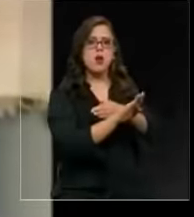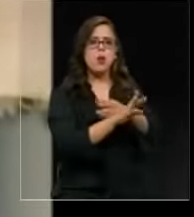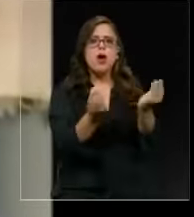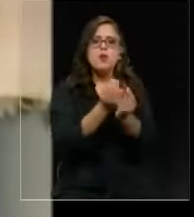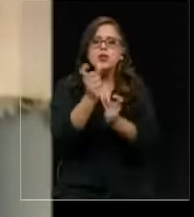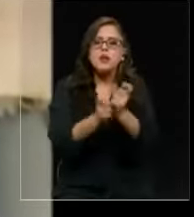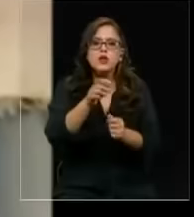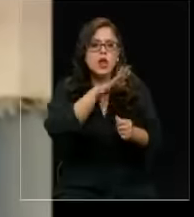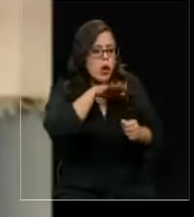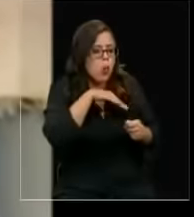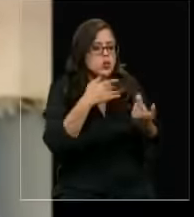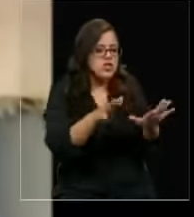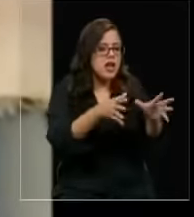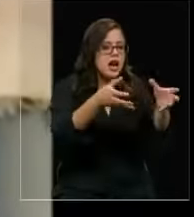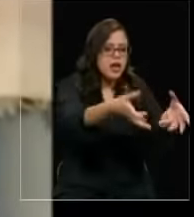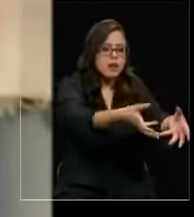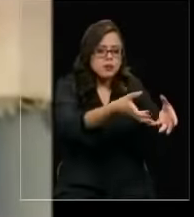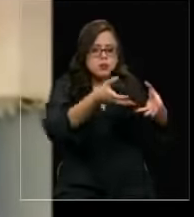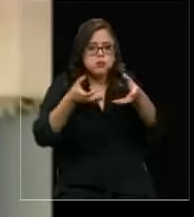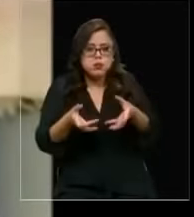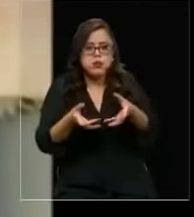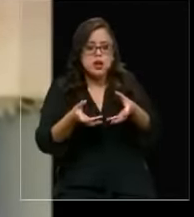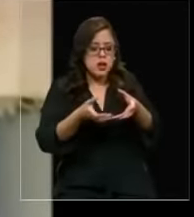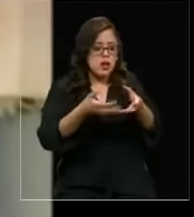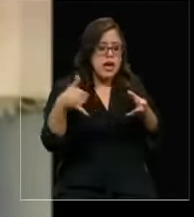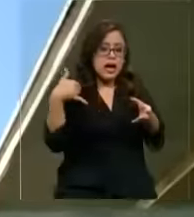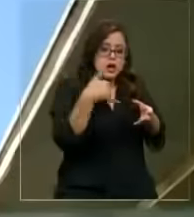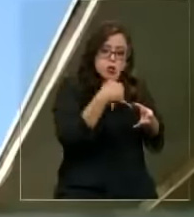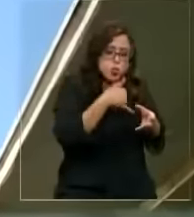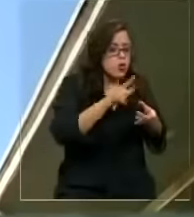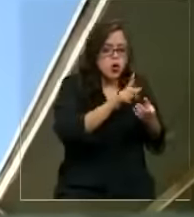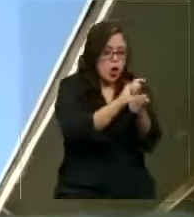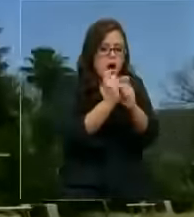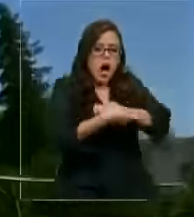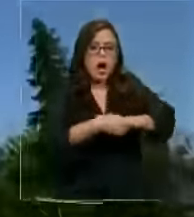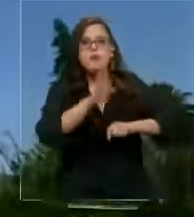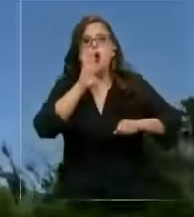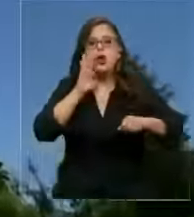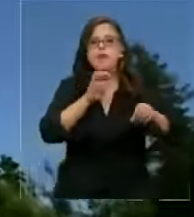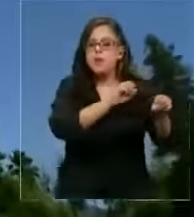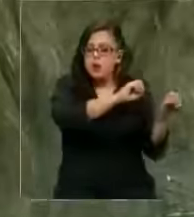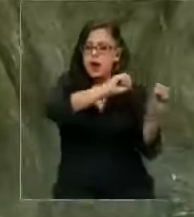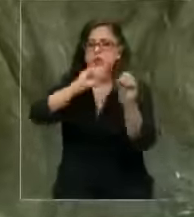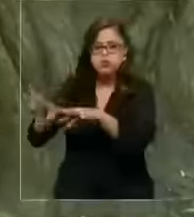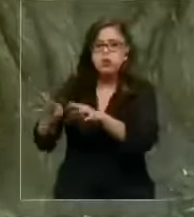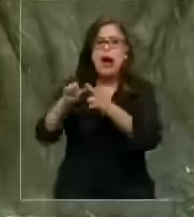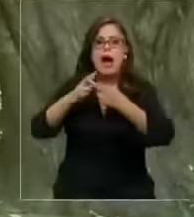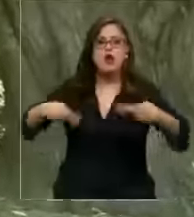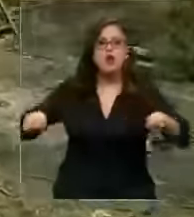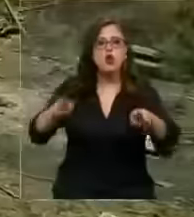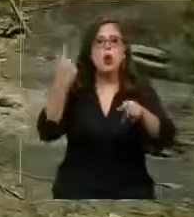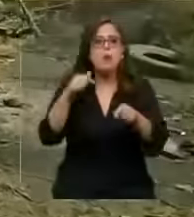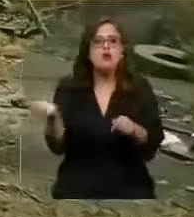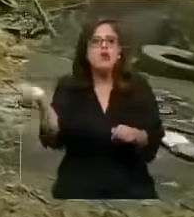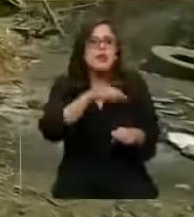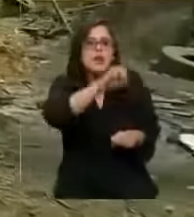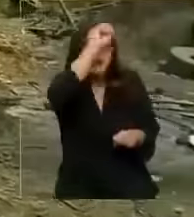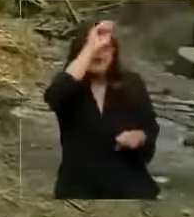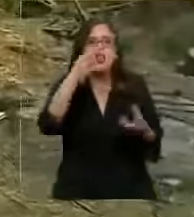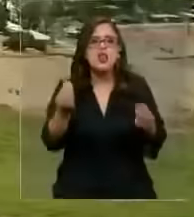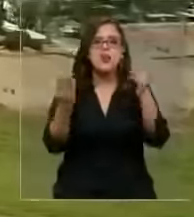tratan, la limpian y la devuelven a los ríos. En Chile no va a pasar eso. En Chile, en Aculeo, si llegase la minería, ¿qué van a hacer? Van a